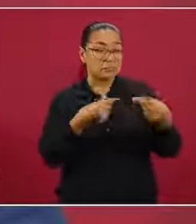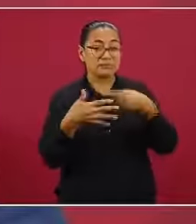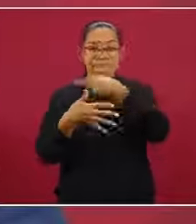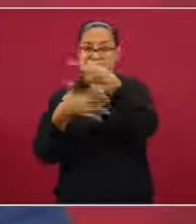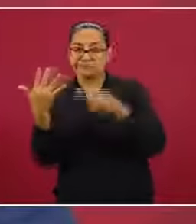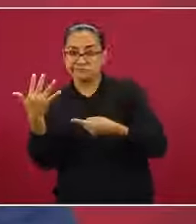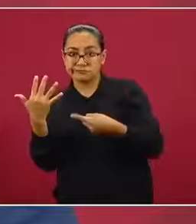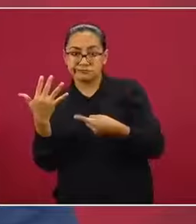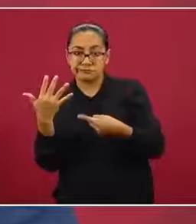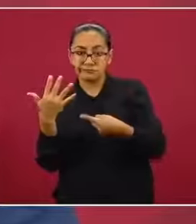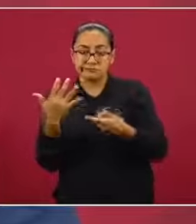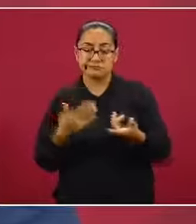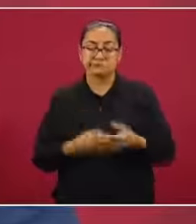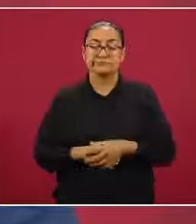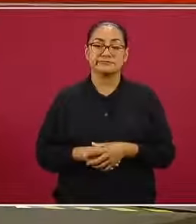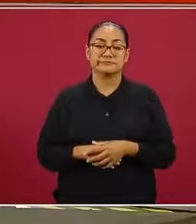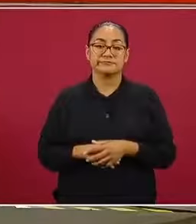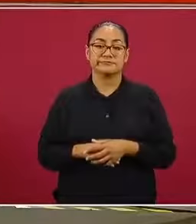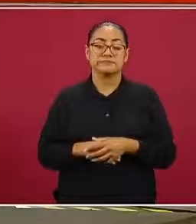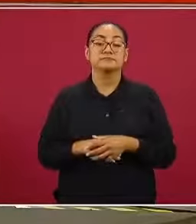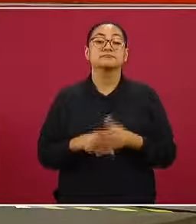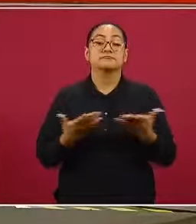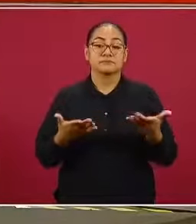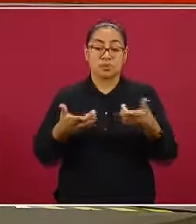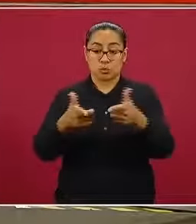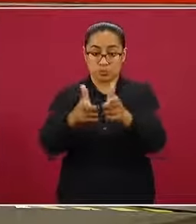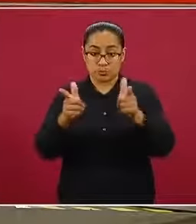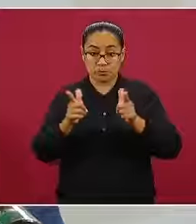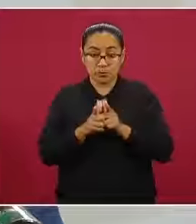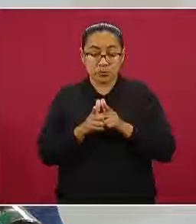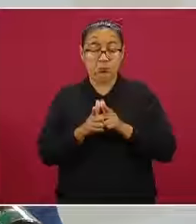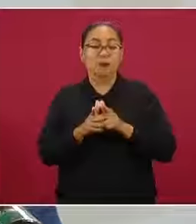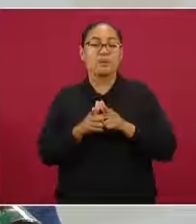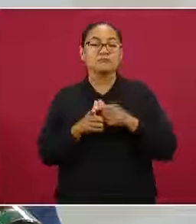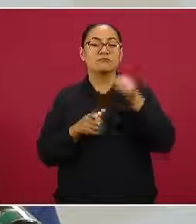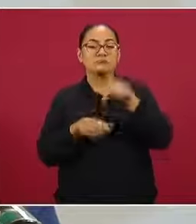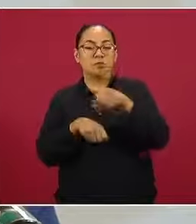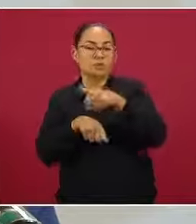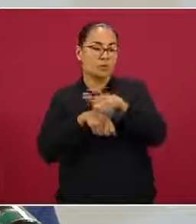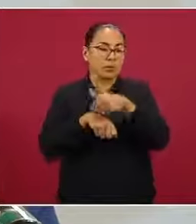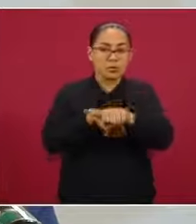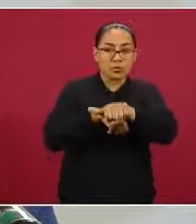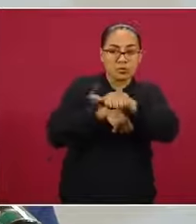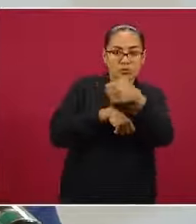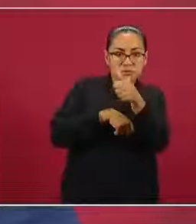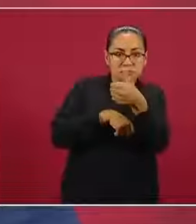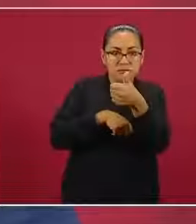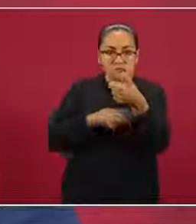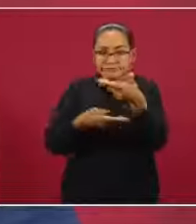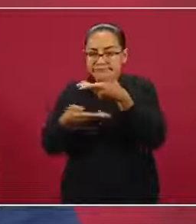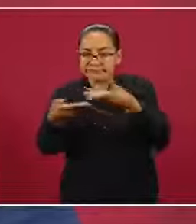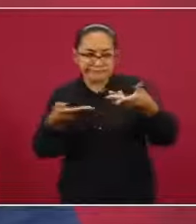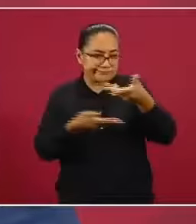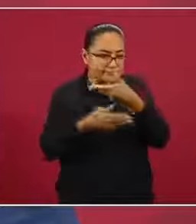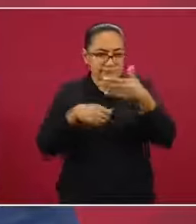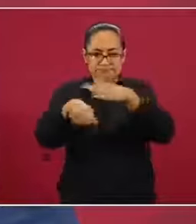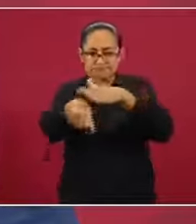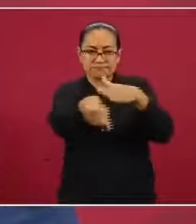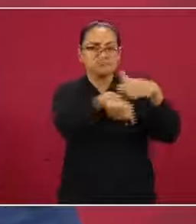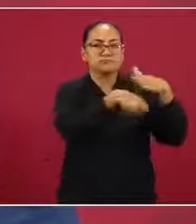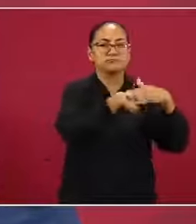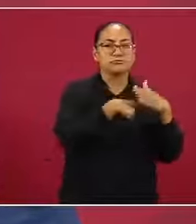de tarea, en su reunión número 11 de noviembre de 2018, luego de considerar el éxito de la convocatoria a un reconocimiento